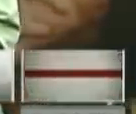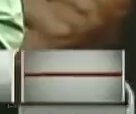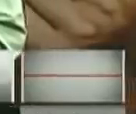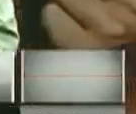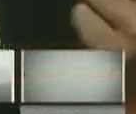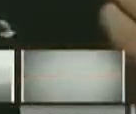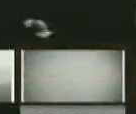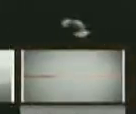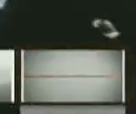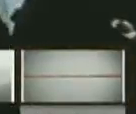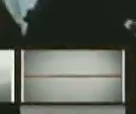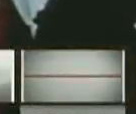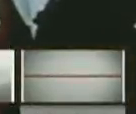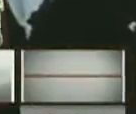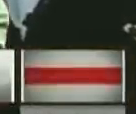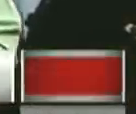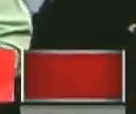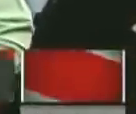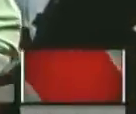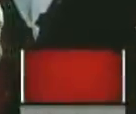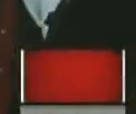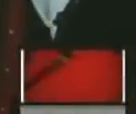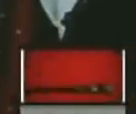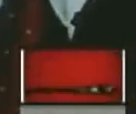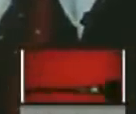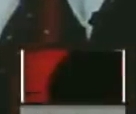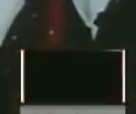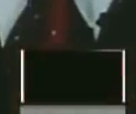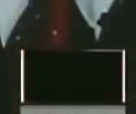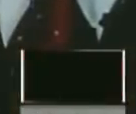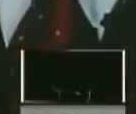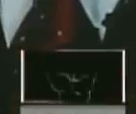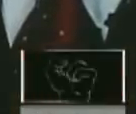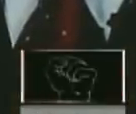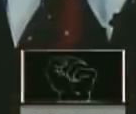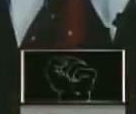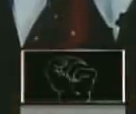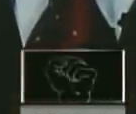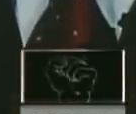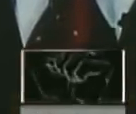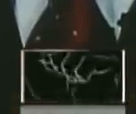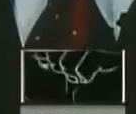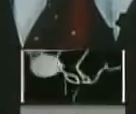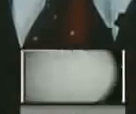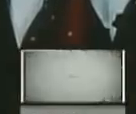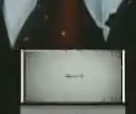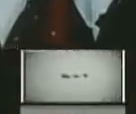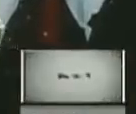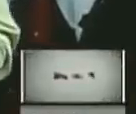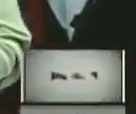8 años y contando. 8 años y contando.